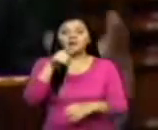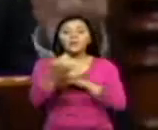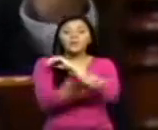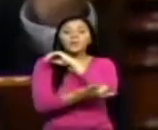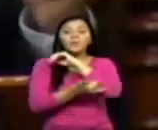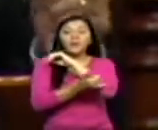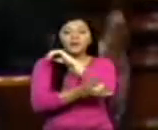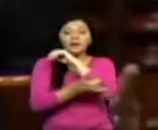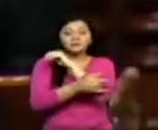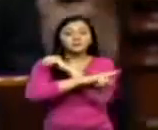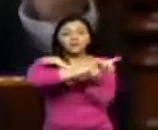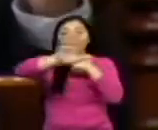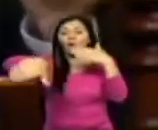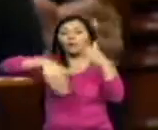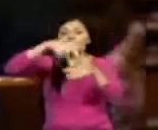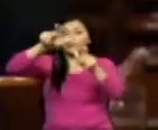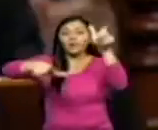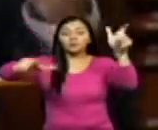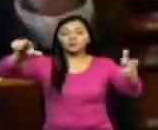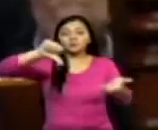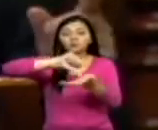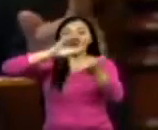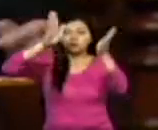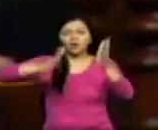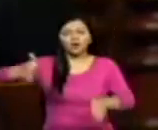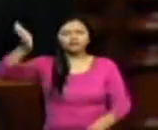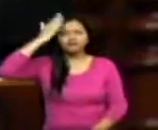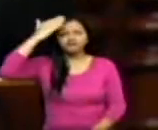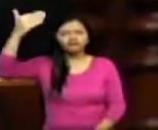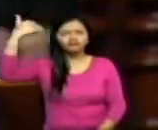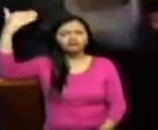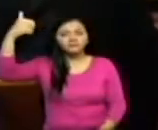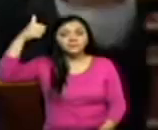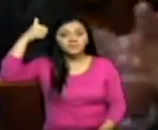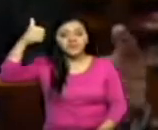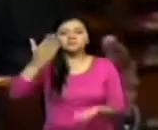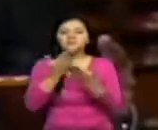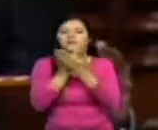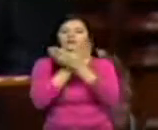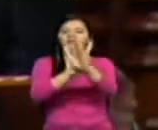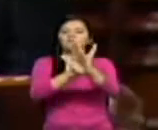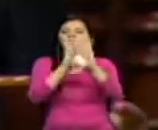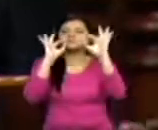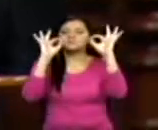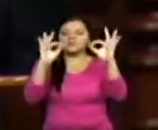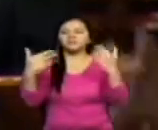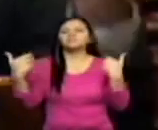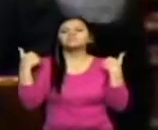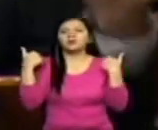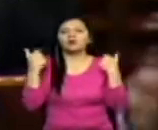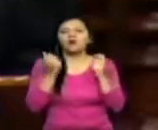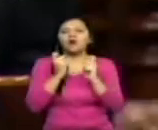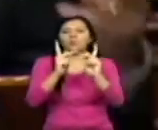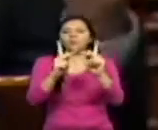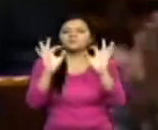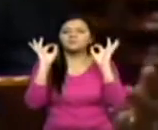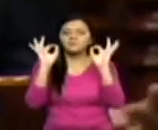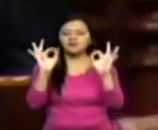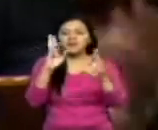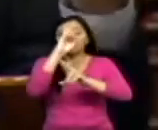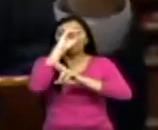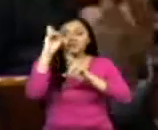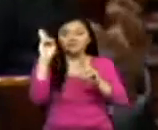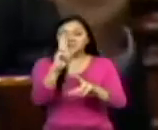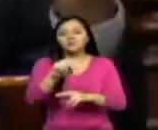de ciudadanos educados defiende sus libertades, tiene oportunidades, respeta